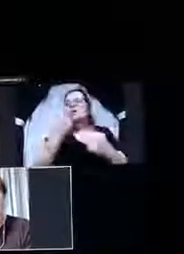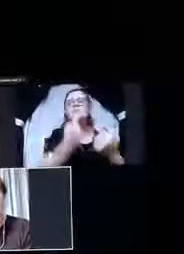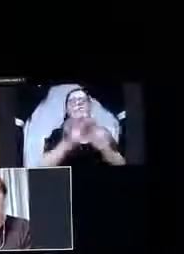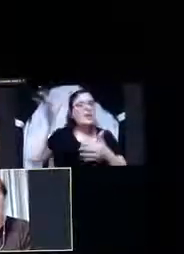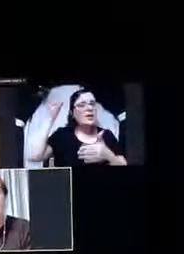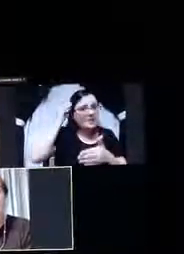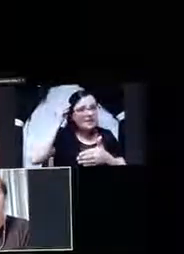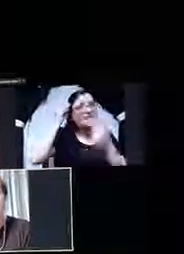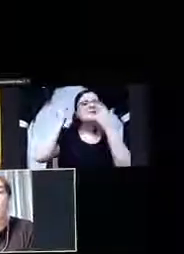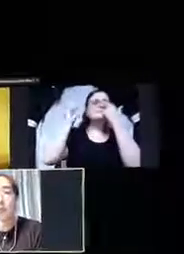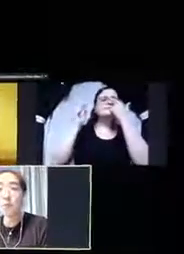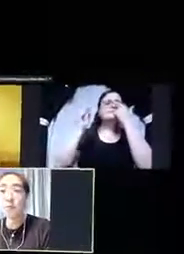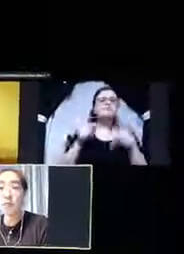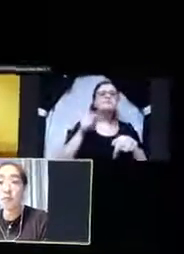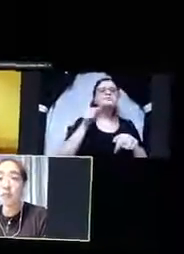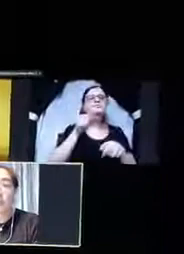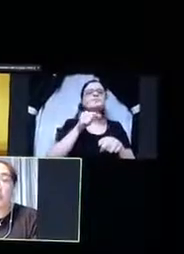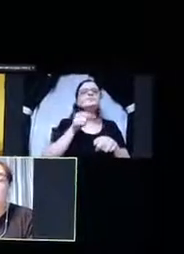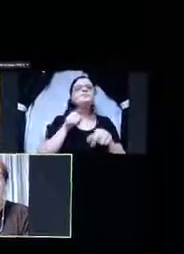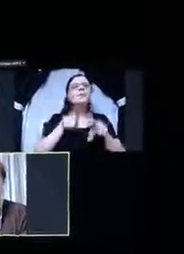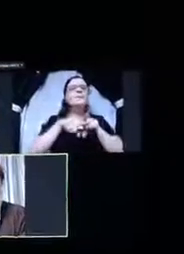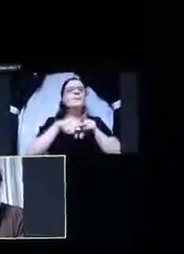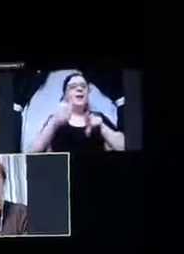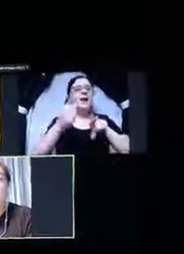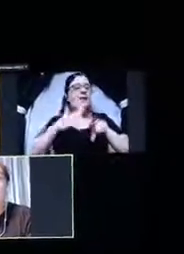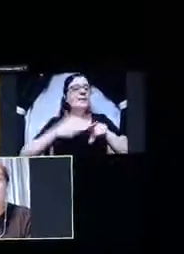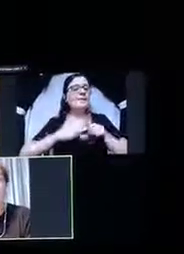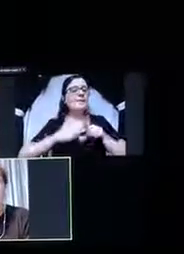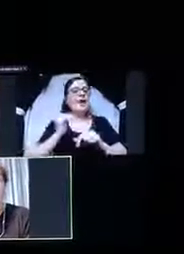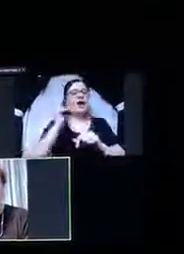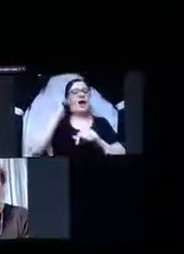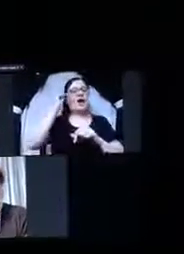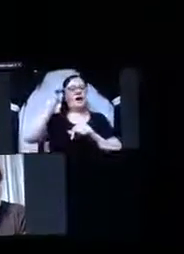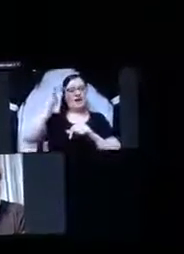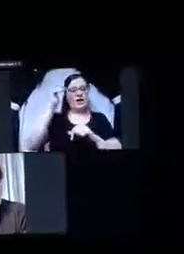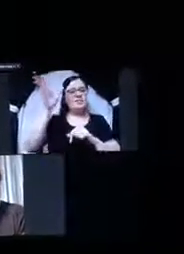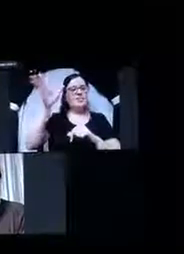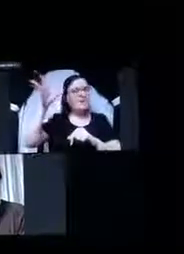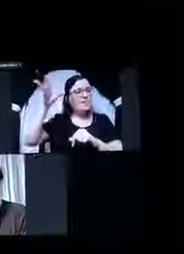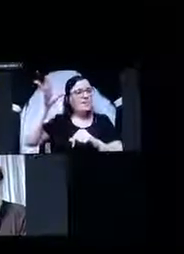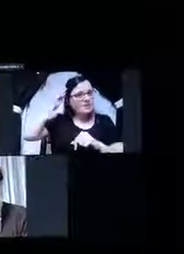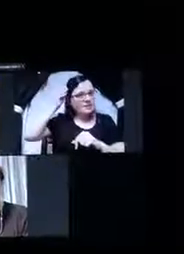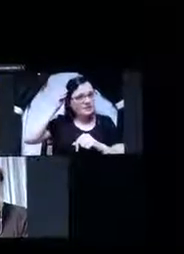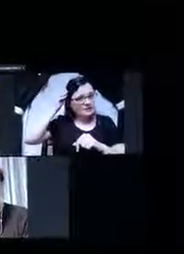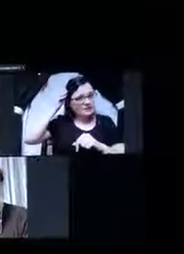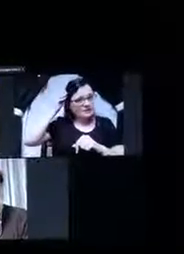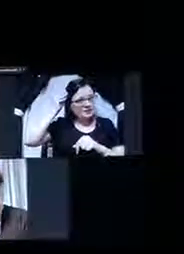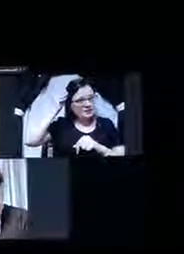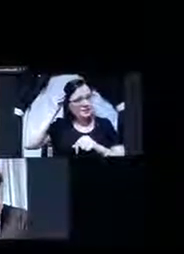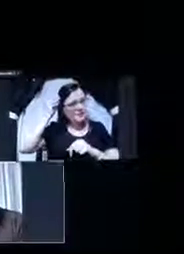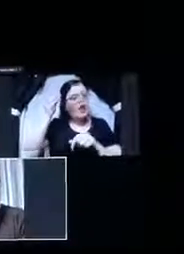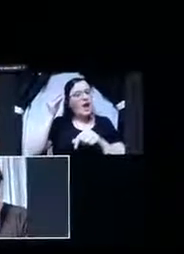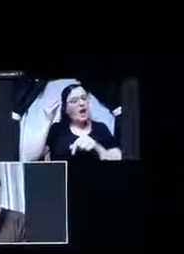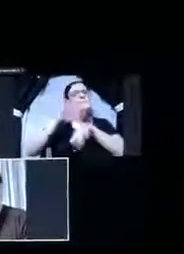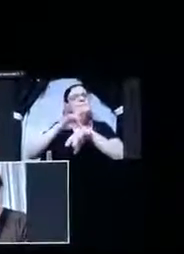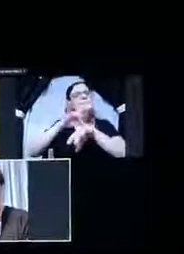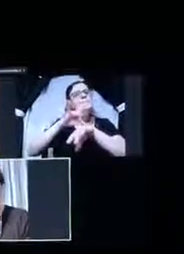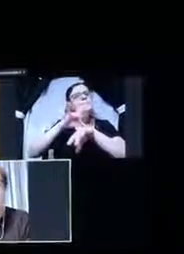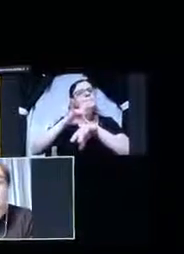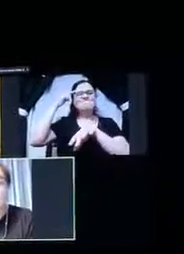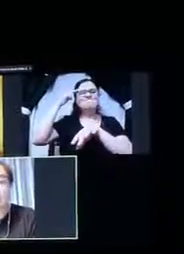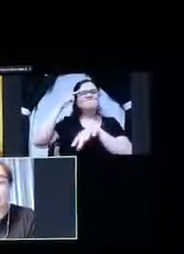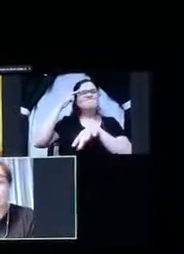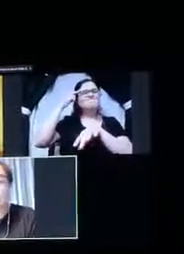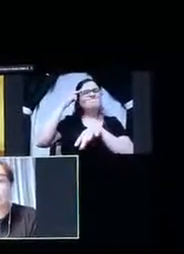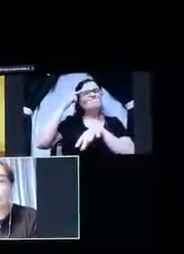Esto para contestarle sobre cuándo fue que le implantaron. Ella fue implantada de adulta. Habían considerado de no hacerle